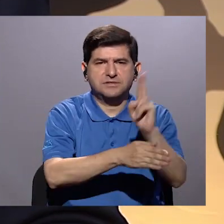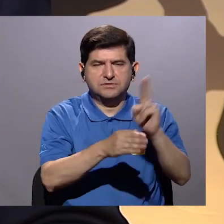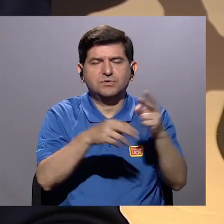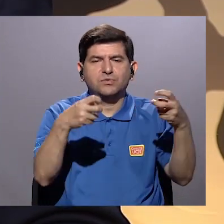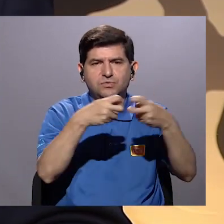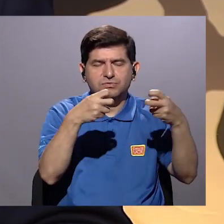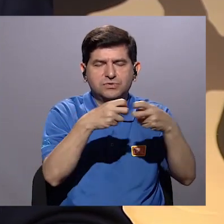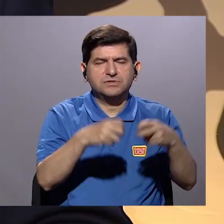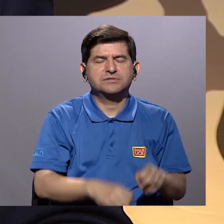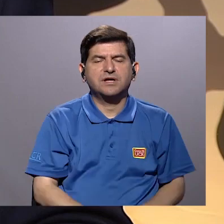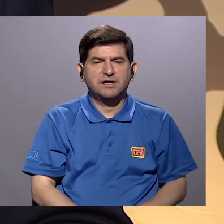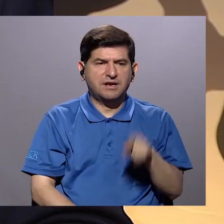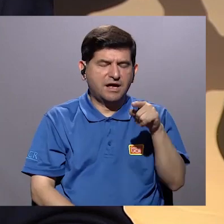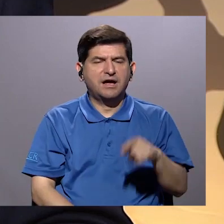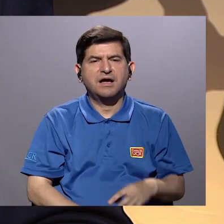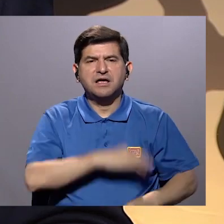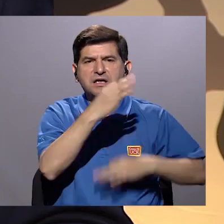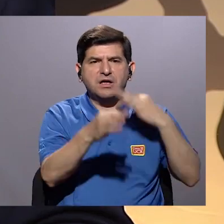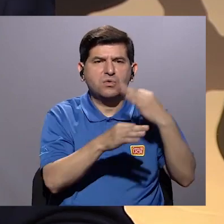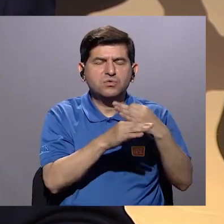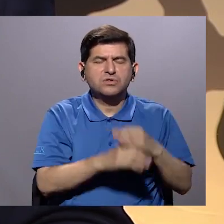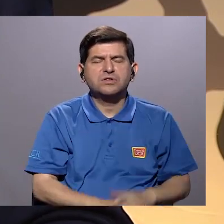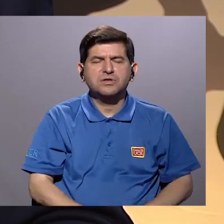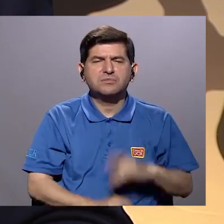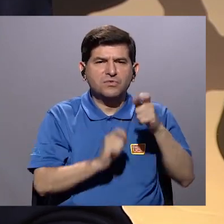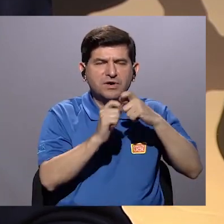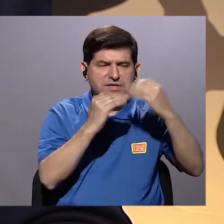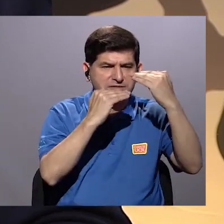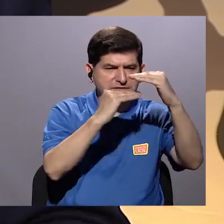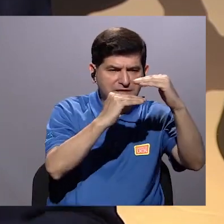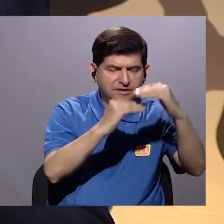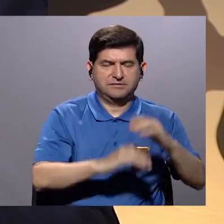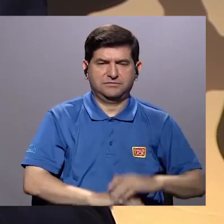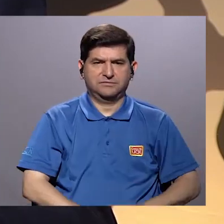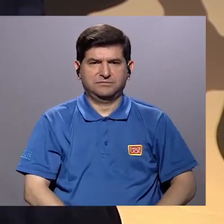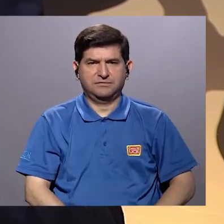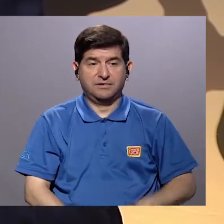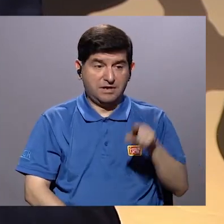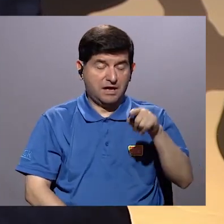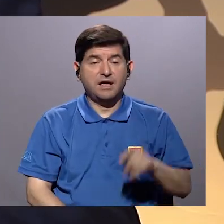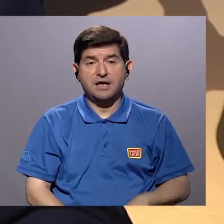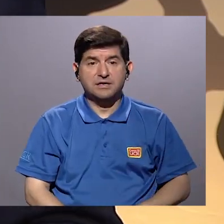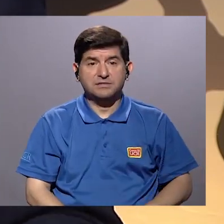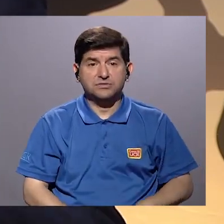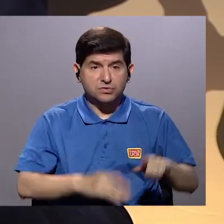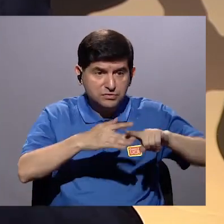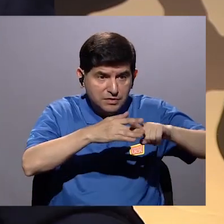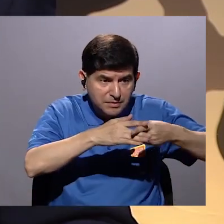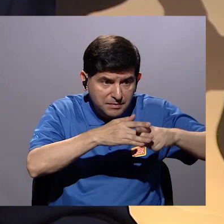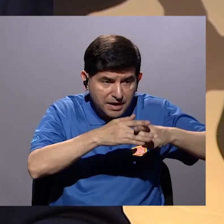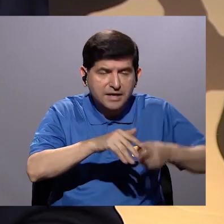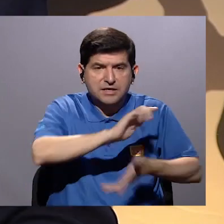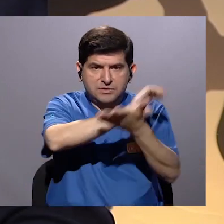electricidad, ¿verdad? En cierta tensión y a una frecuencia particular. Esos dispositivos de conversión de energía, que es